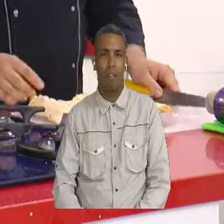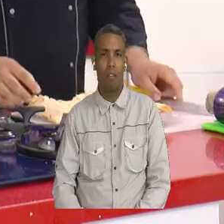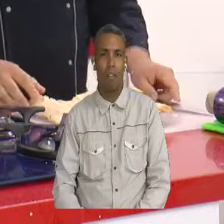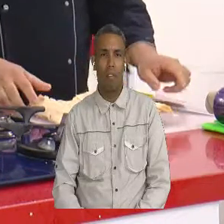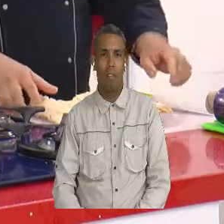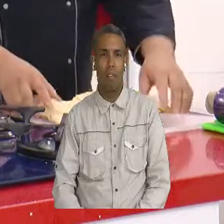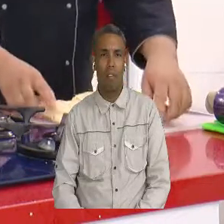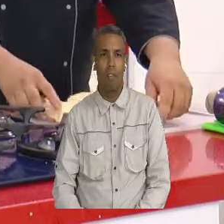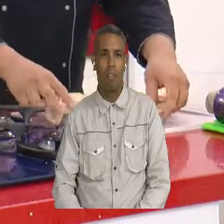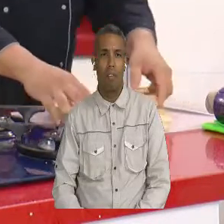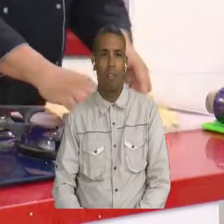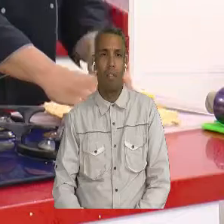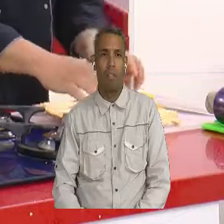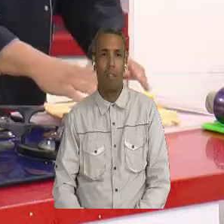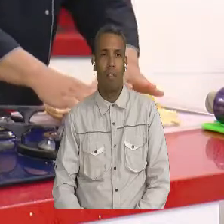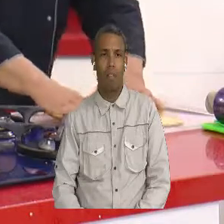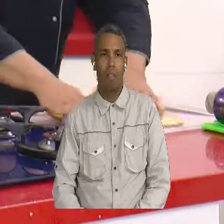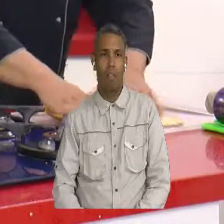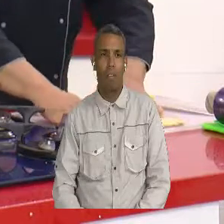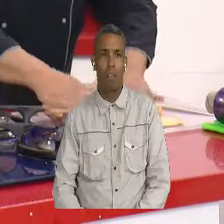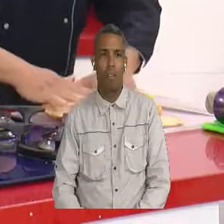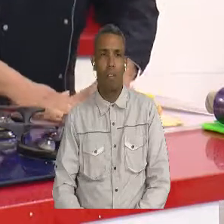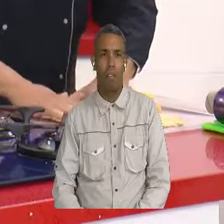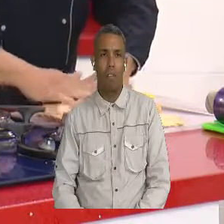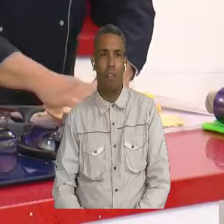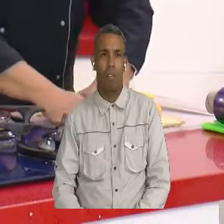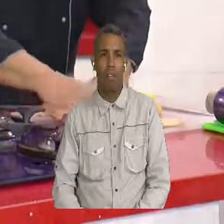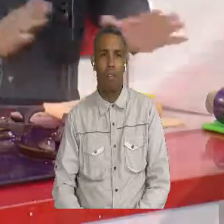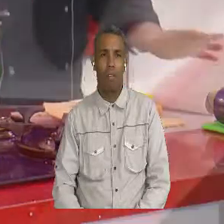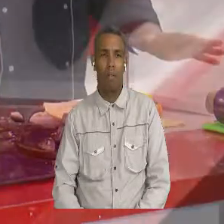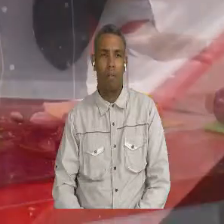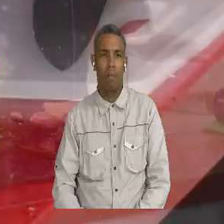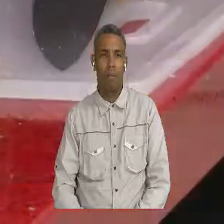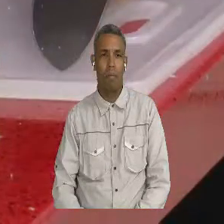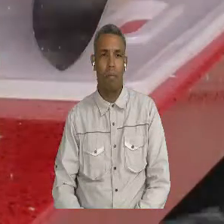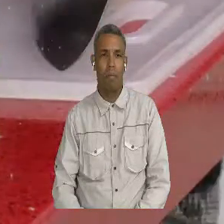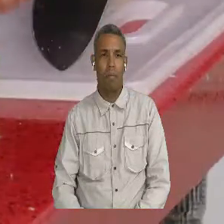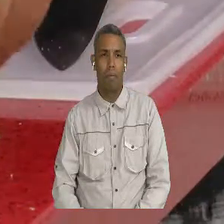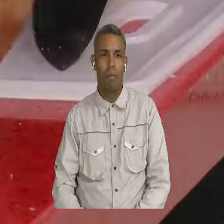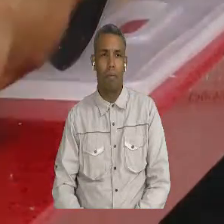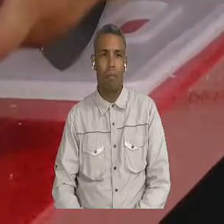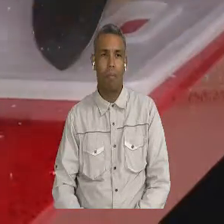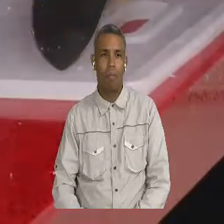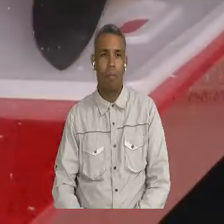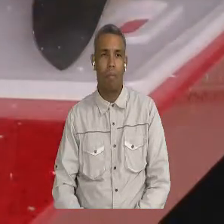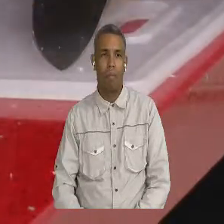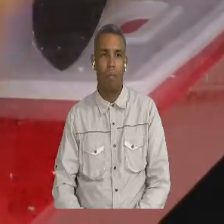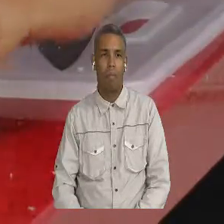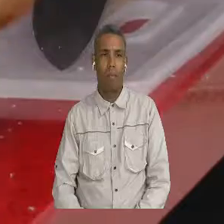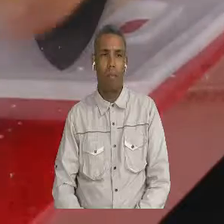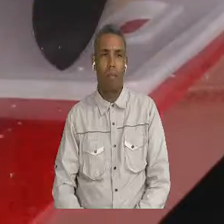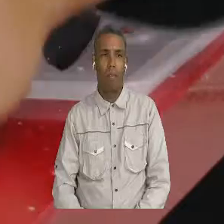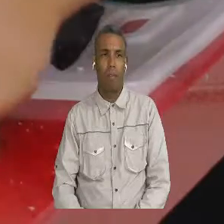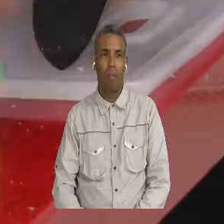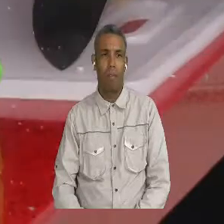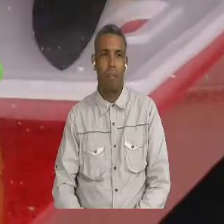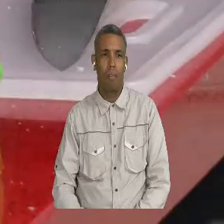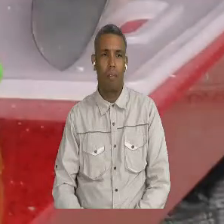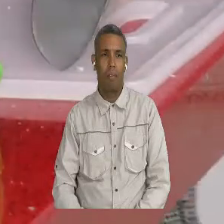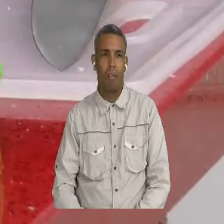quede abierto. Ahí está, ya sí, señora. Así va a quedar. ¿Sí? Entonces, primero voy a hacer